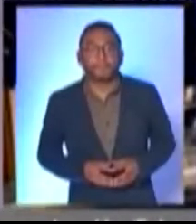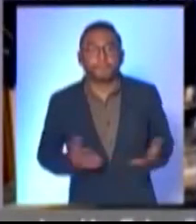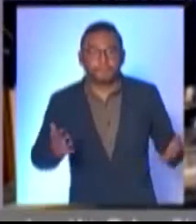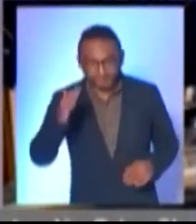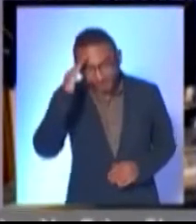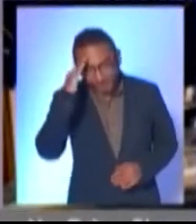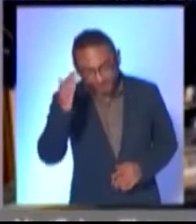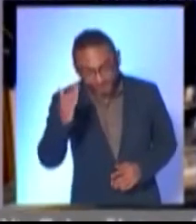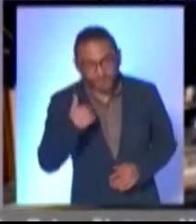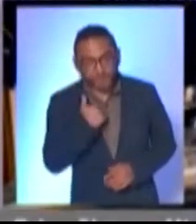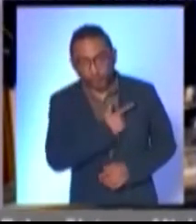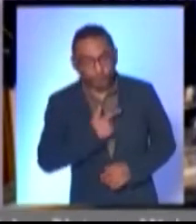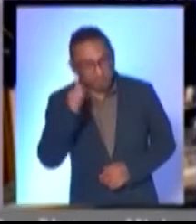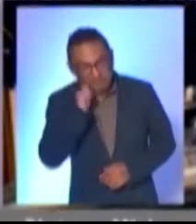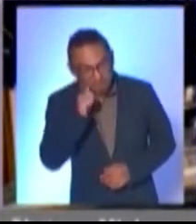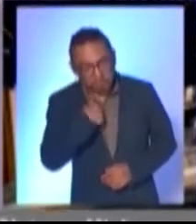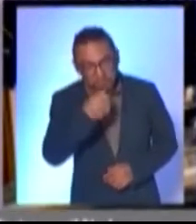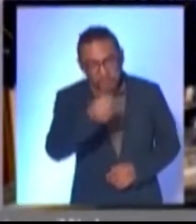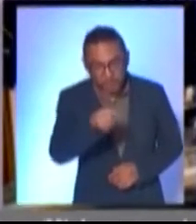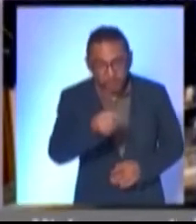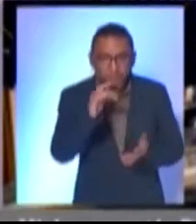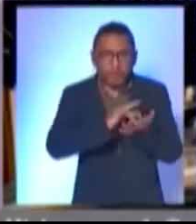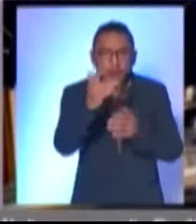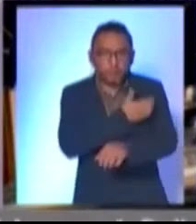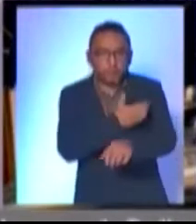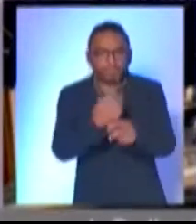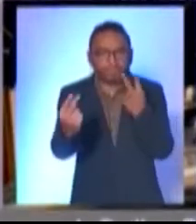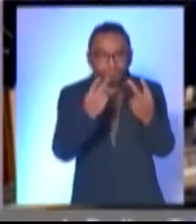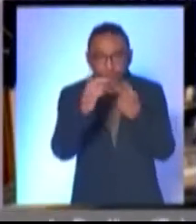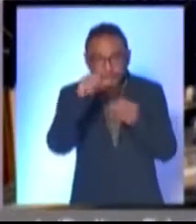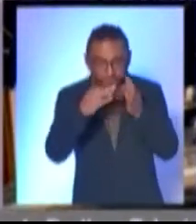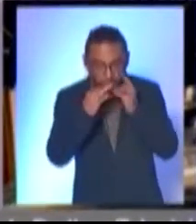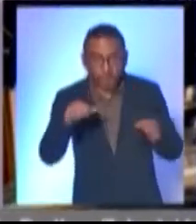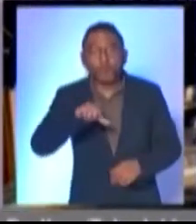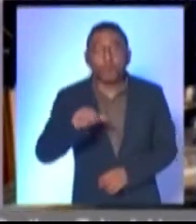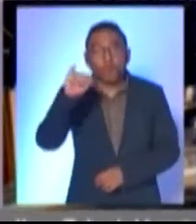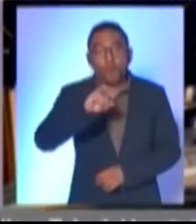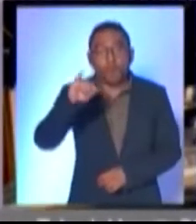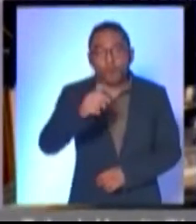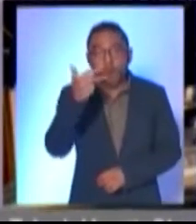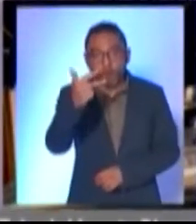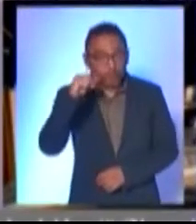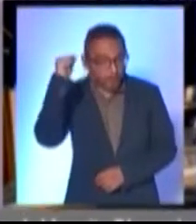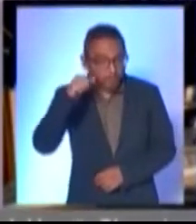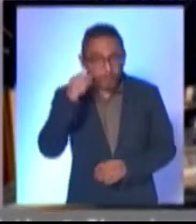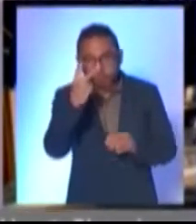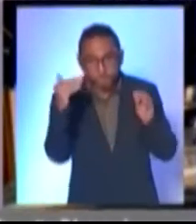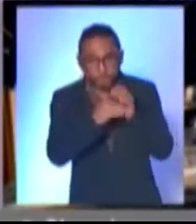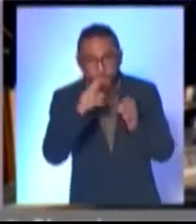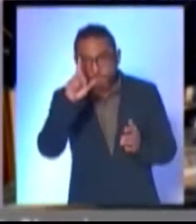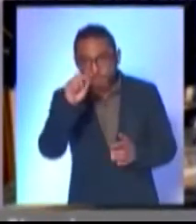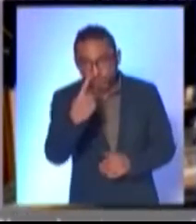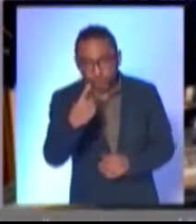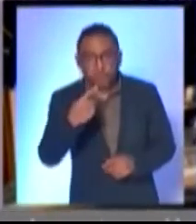Hola, ¿qué tal? Les saludo con el gusto de siempre. Gracias por acompañarnos en SM Noticias hoy jueves 8 de abril del 2021. Saludo a usted que